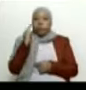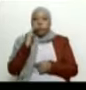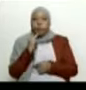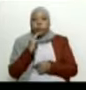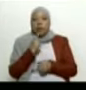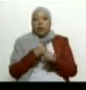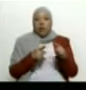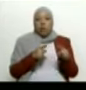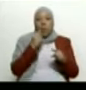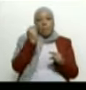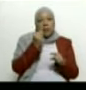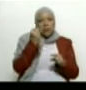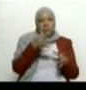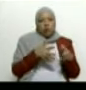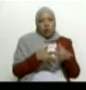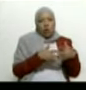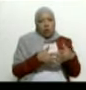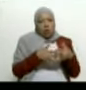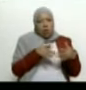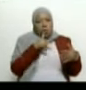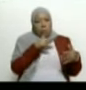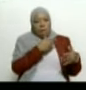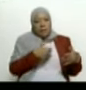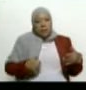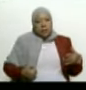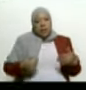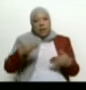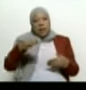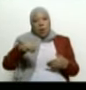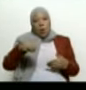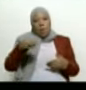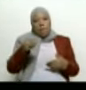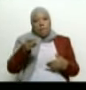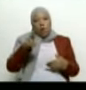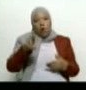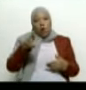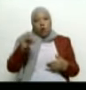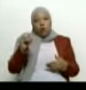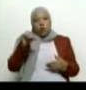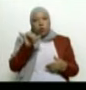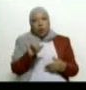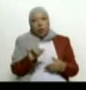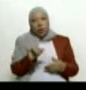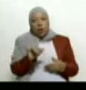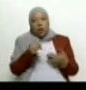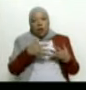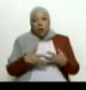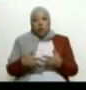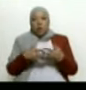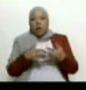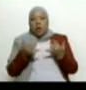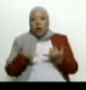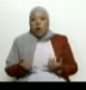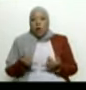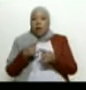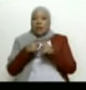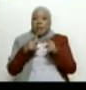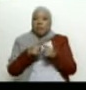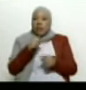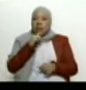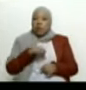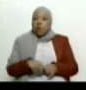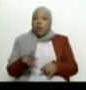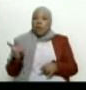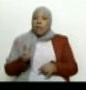Monroe. Hemos visto también cómo esa doctrina y el imperialismo norteamericano en la actualidad tiene distintas facetas.